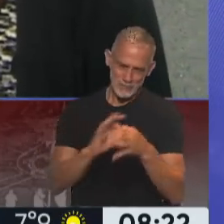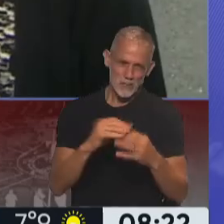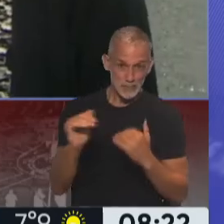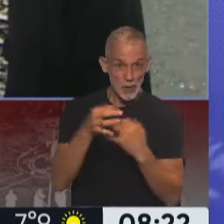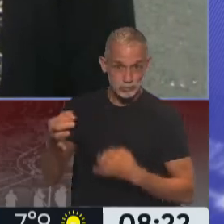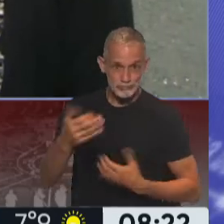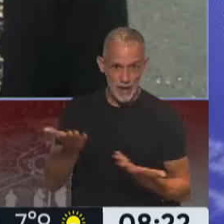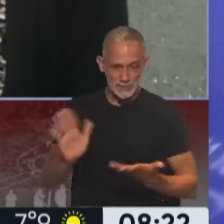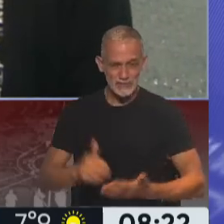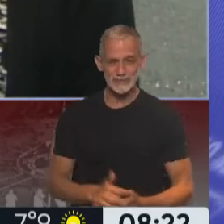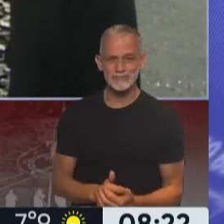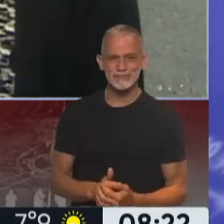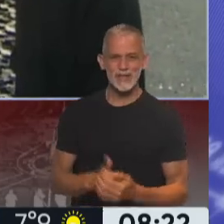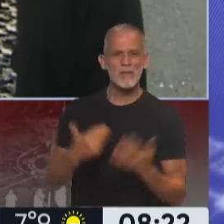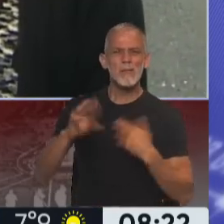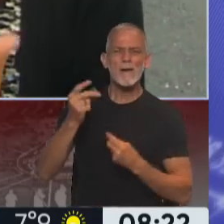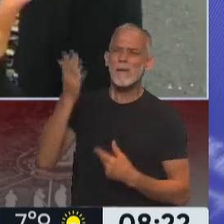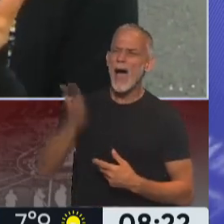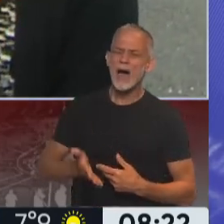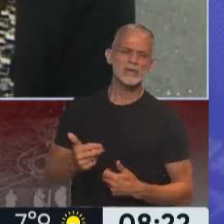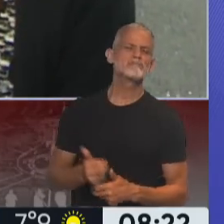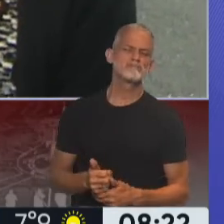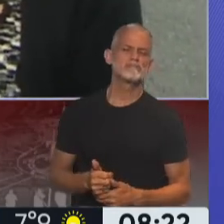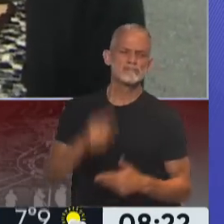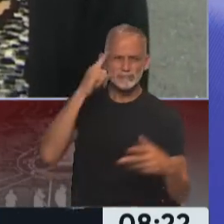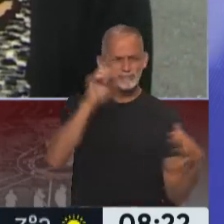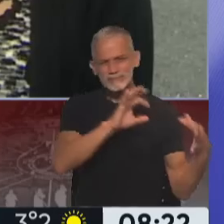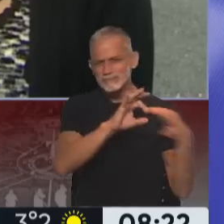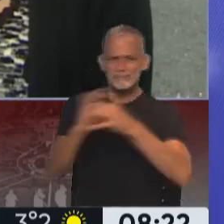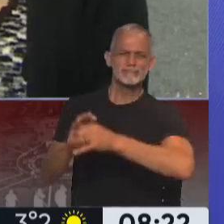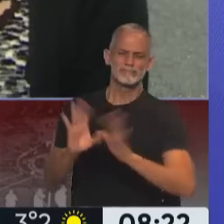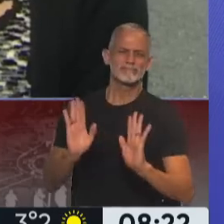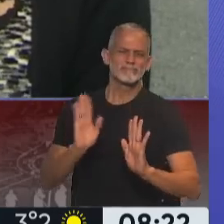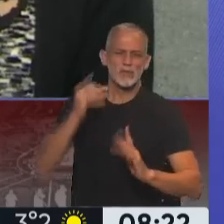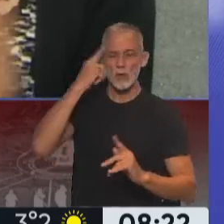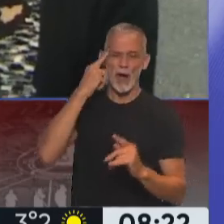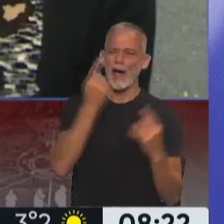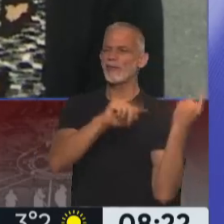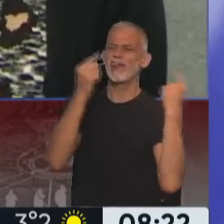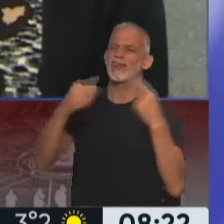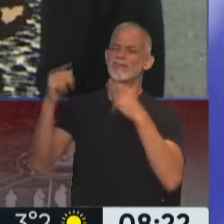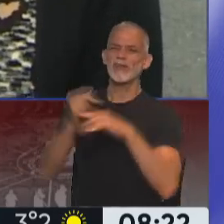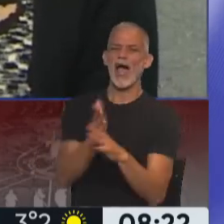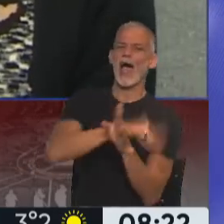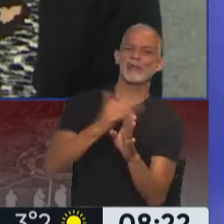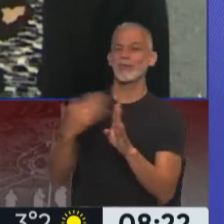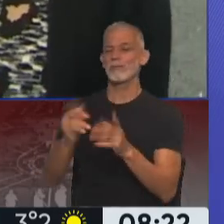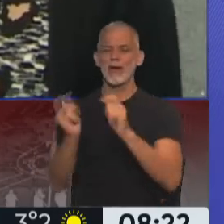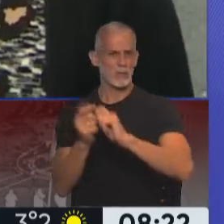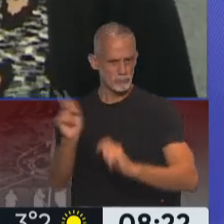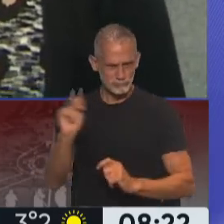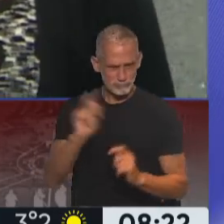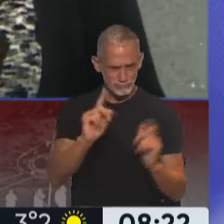cual. Pero lo que más se valora es eso, esa coherencia de vida. No es que había un antes y un después, siempre fue